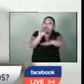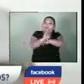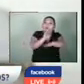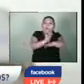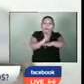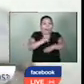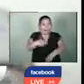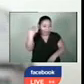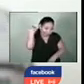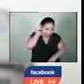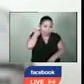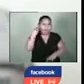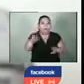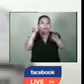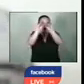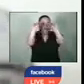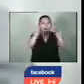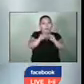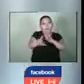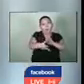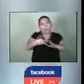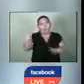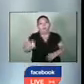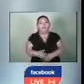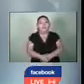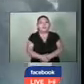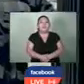víctima de fraudes electrónicos.